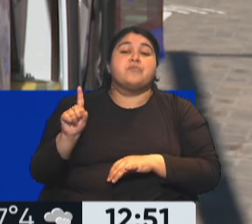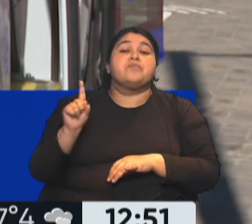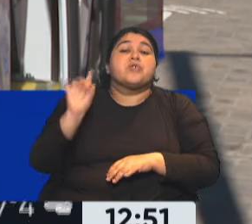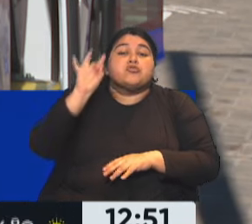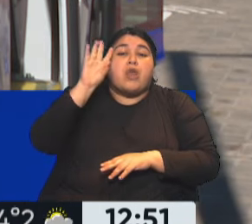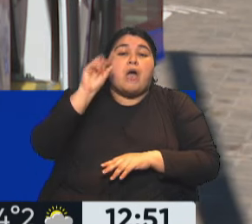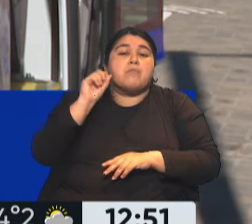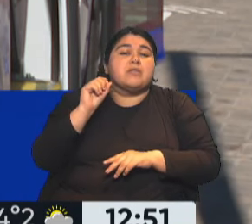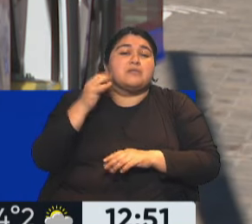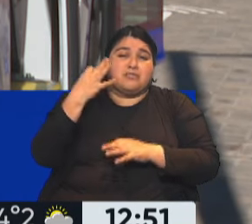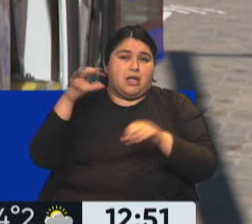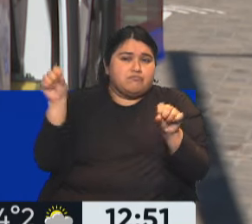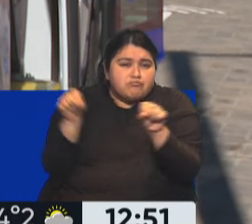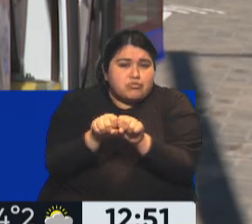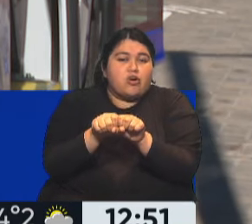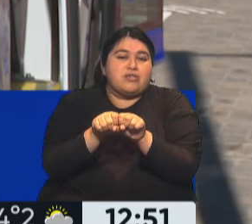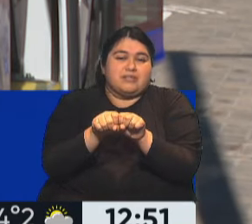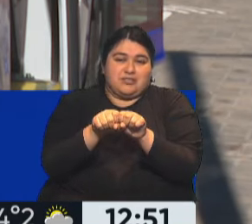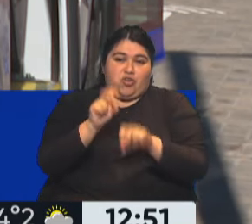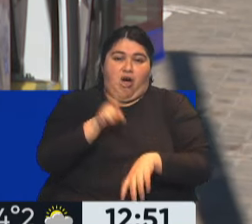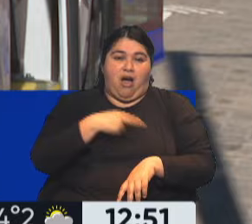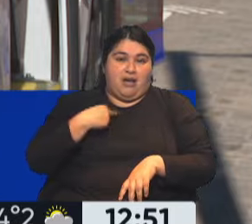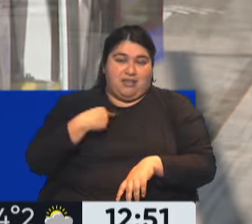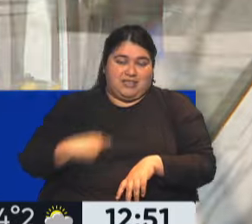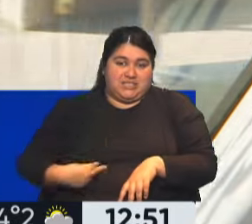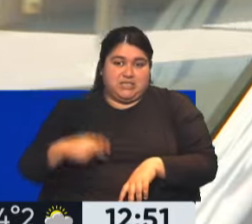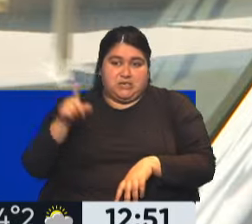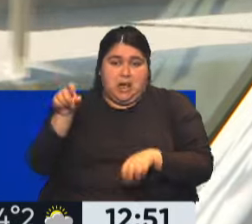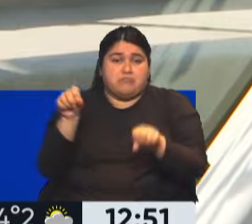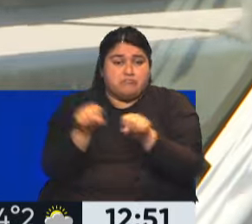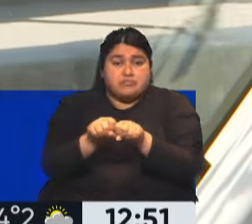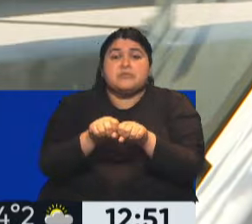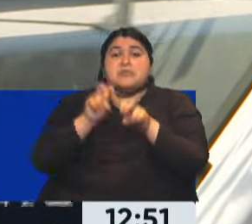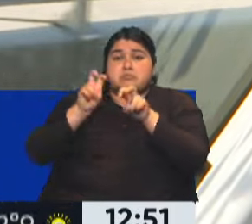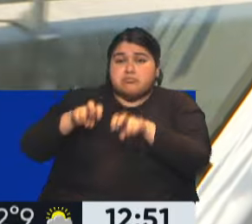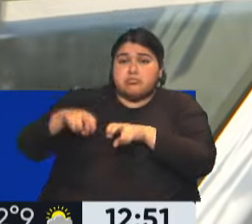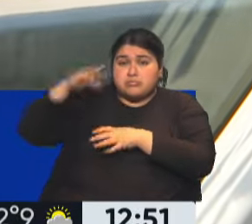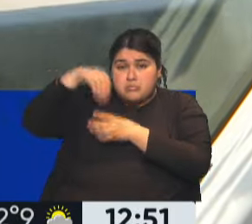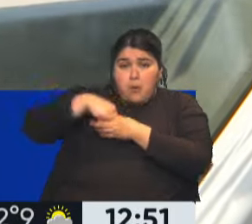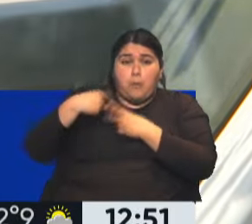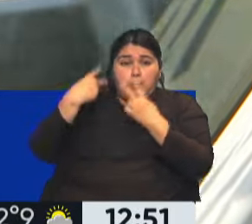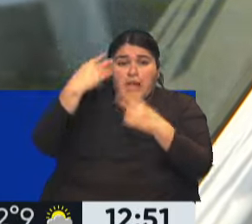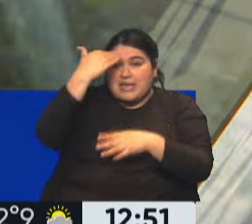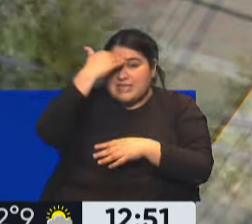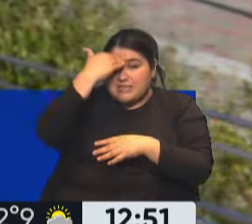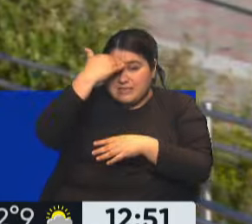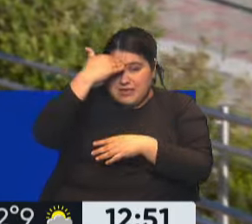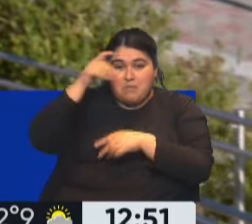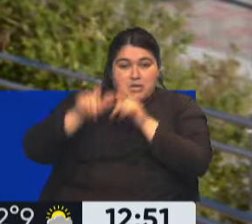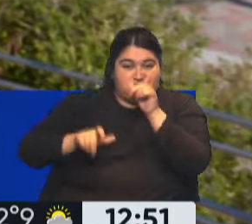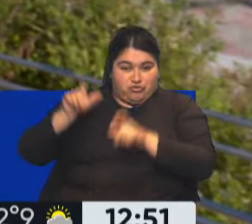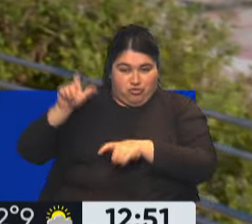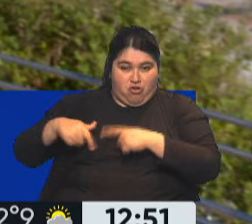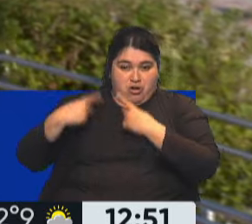operador. De origen franco-japonés, puede llevar hasta 15 pasajeros y recorre una distancia de más de